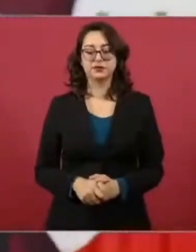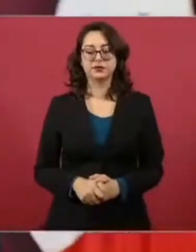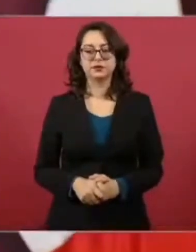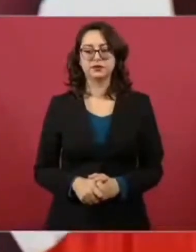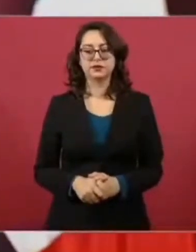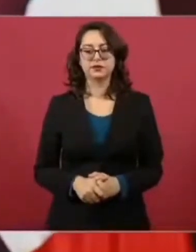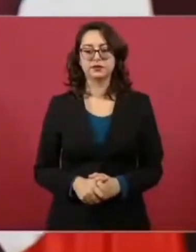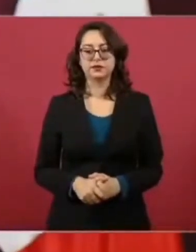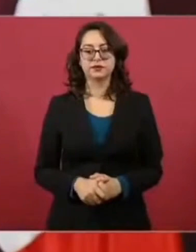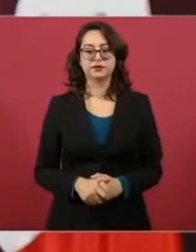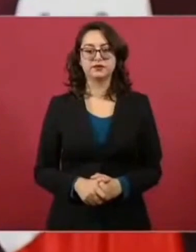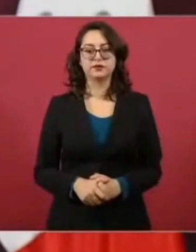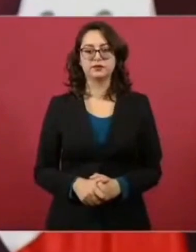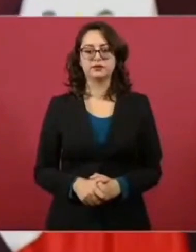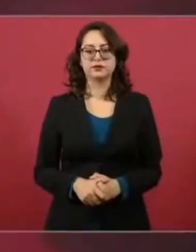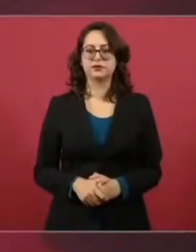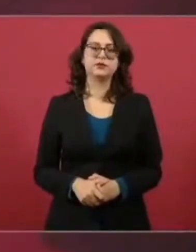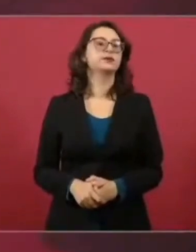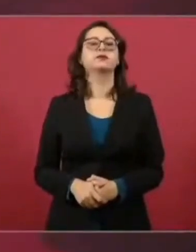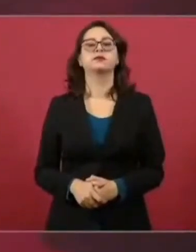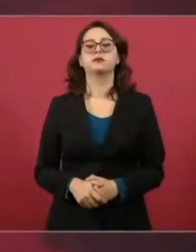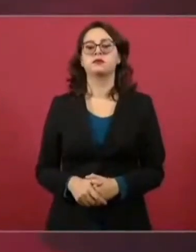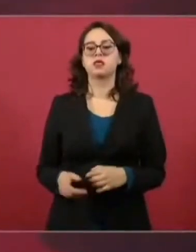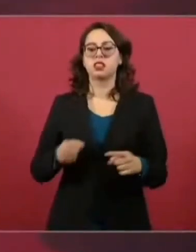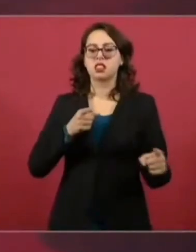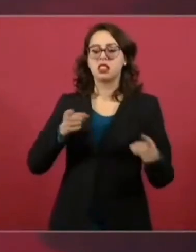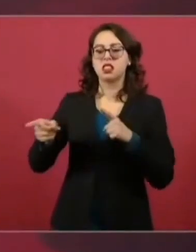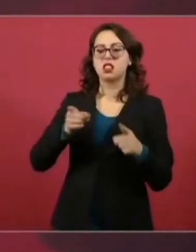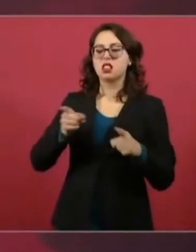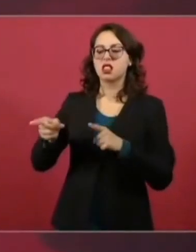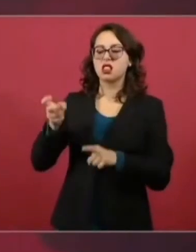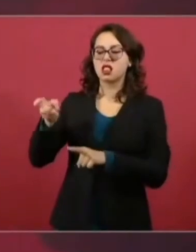Echándolo de loco, de espiritista.